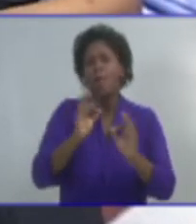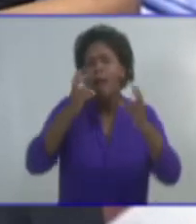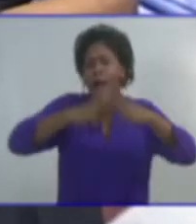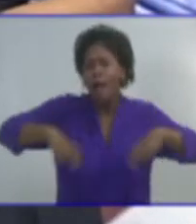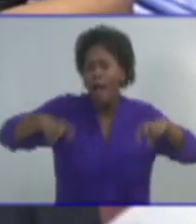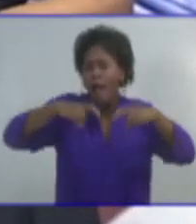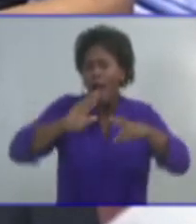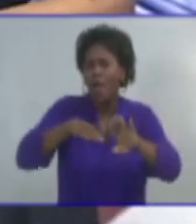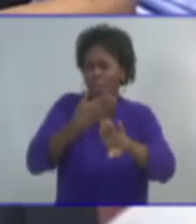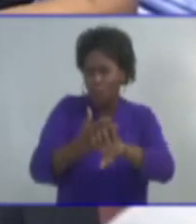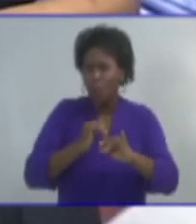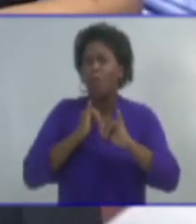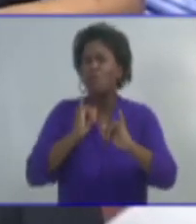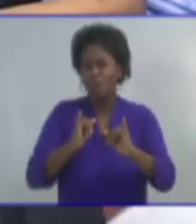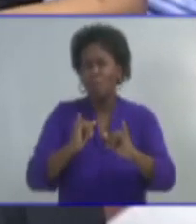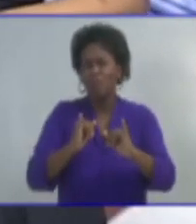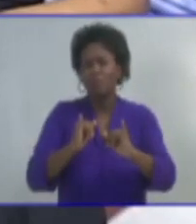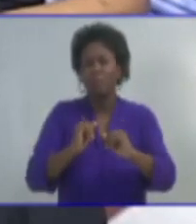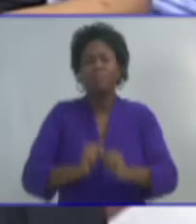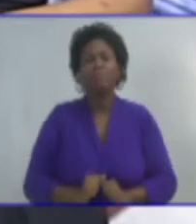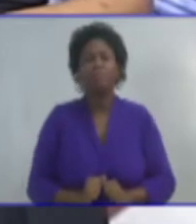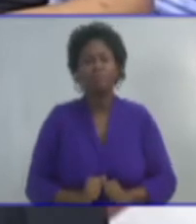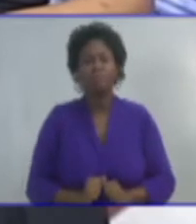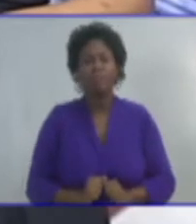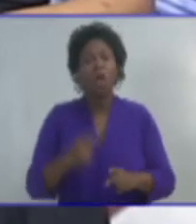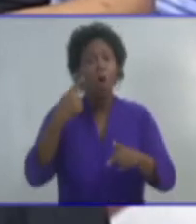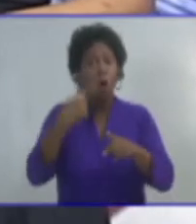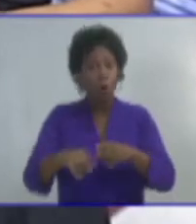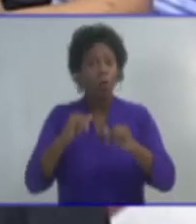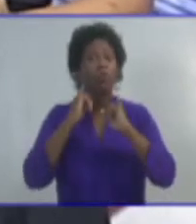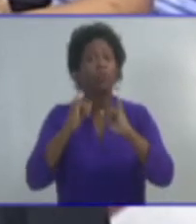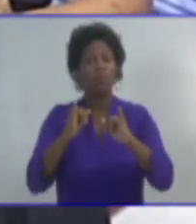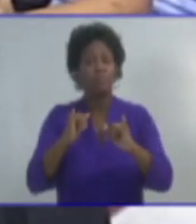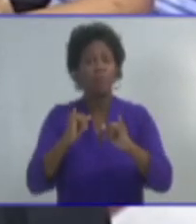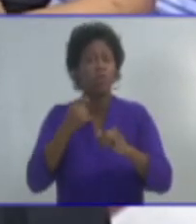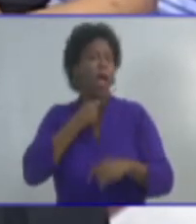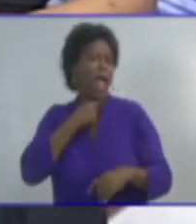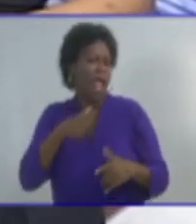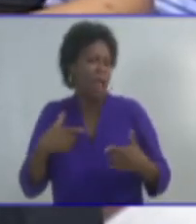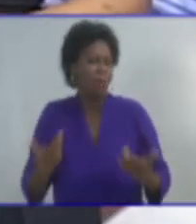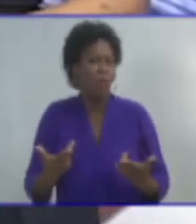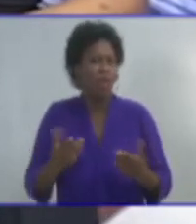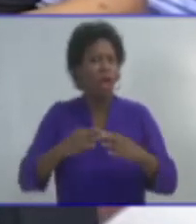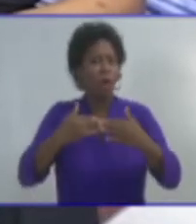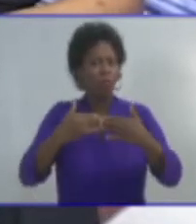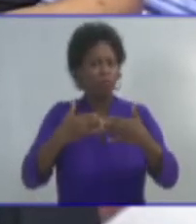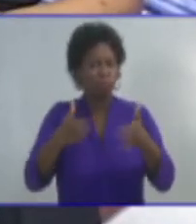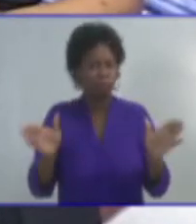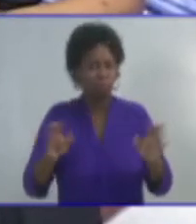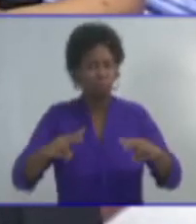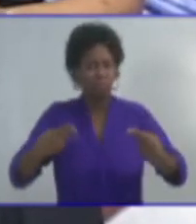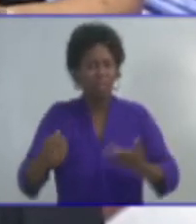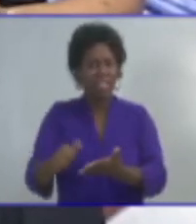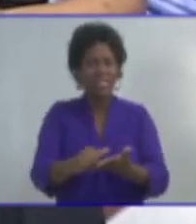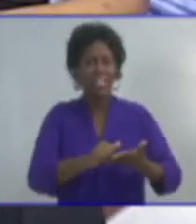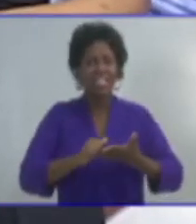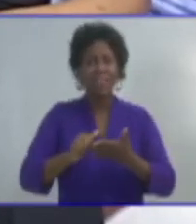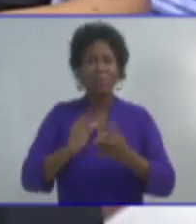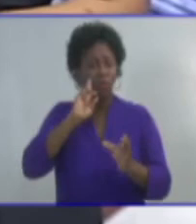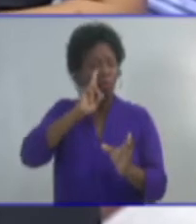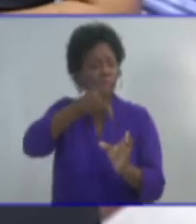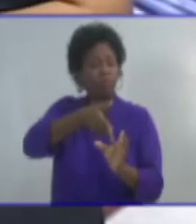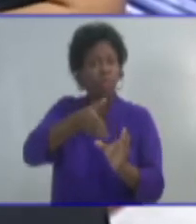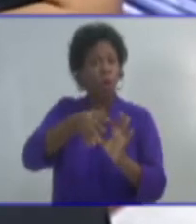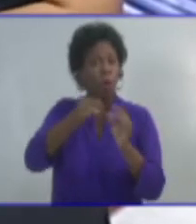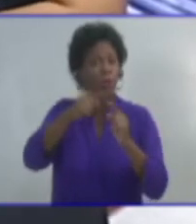en próximas emisiones. Tendremos otras informaciones, como por ejemplo la reapertura de los servicios de Cupet en